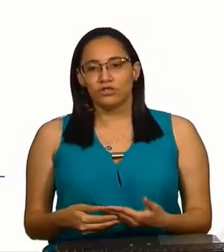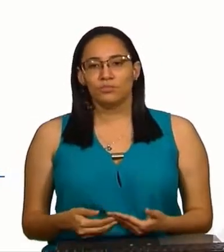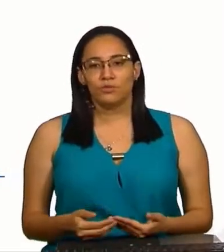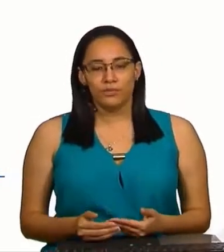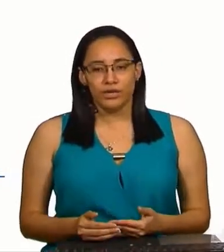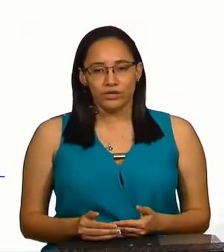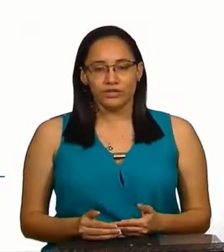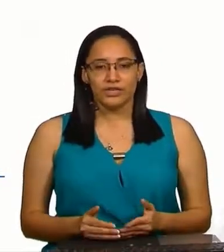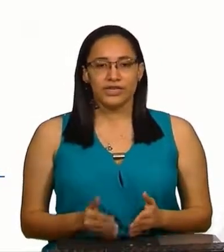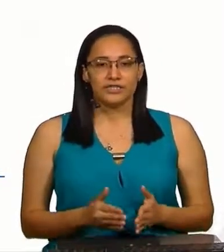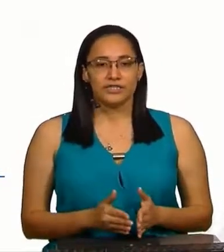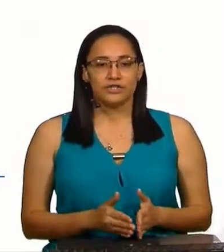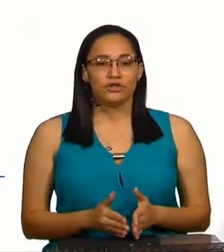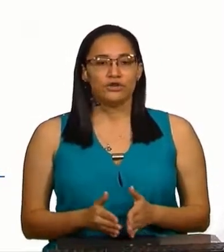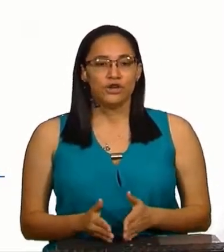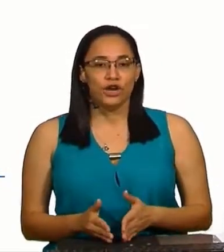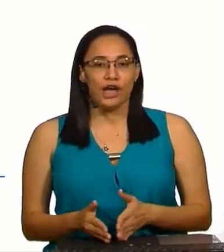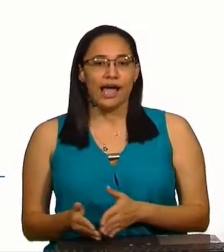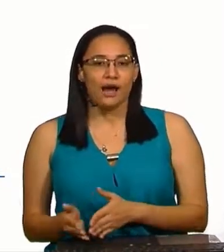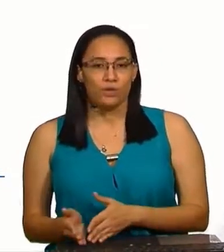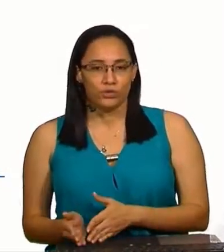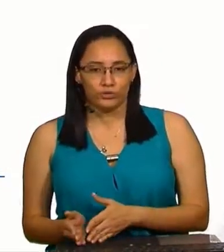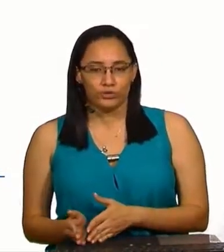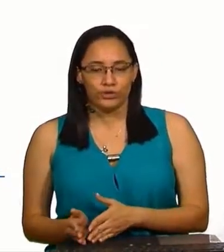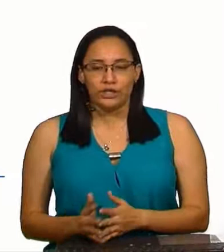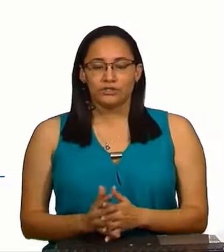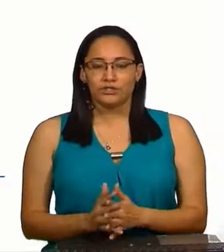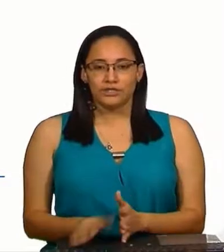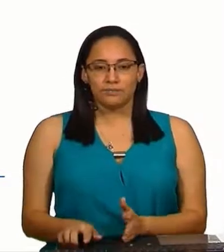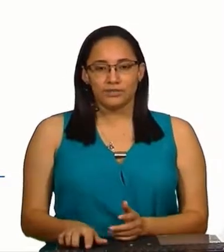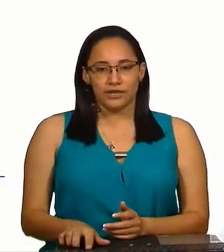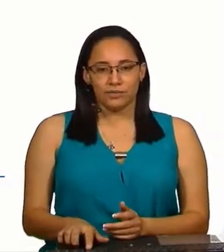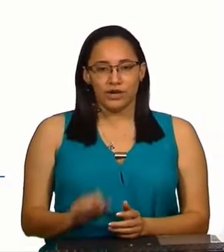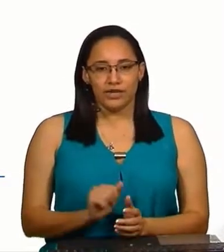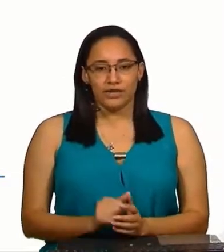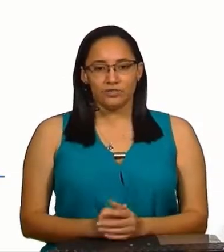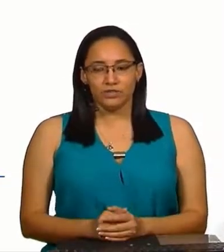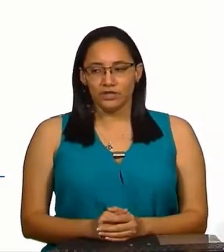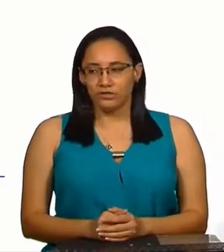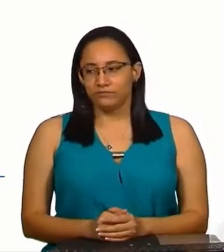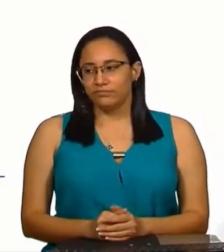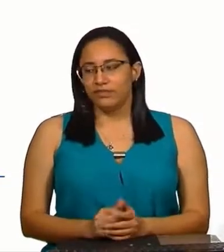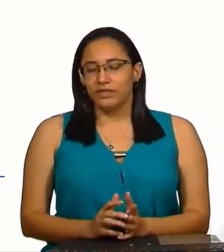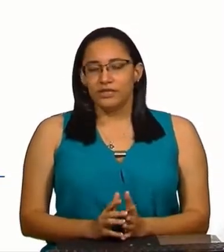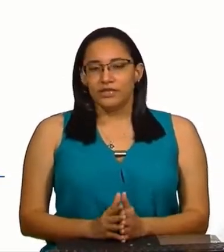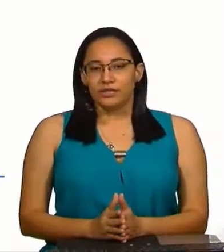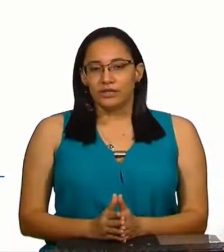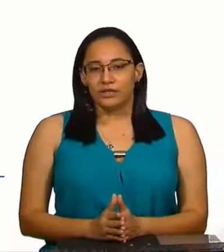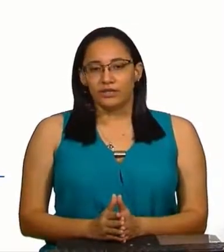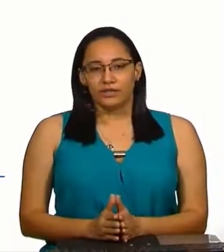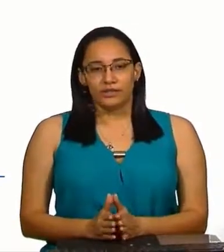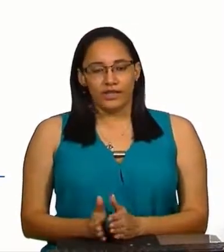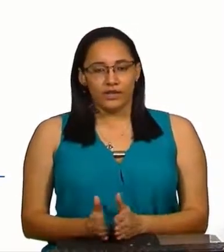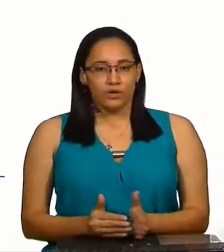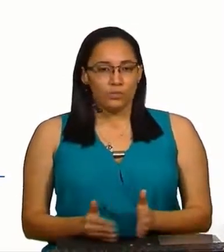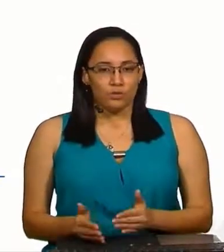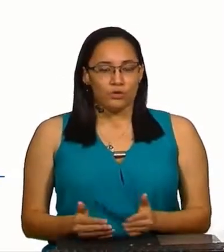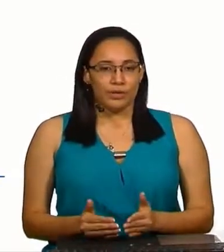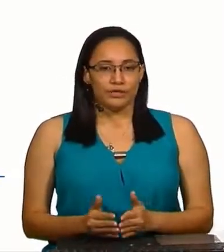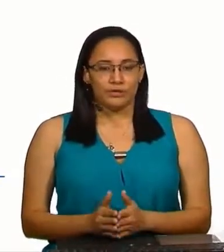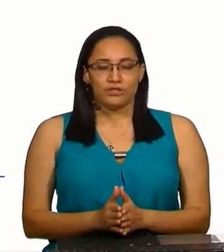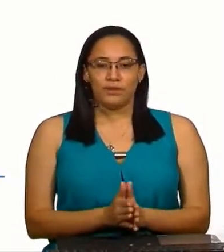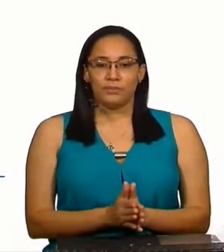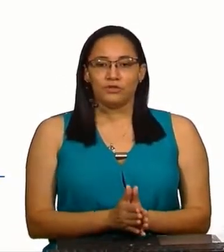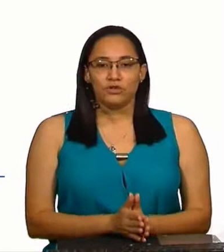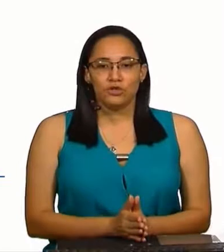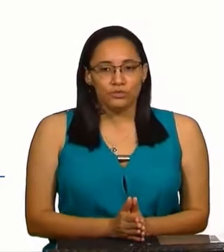lo traducimos mejor, sería si yo no ahorro. Entonces tenemos ahí la opción de cómo lo